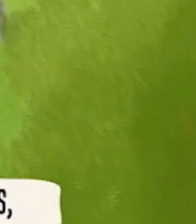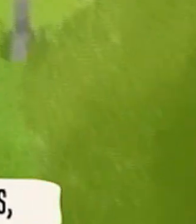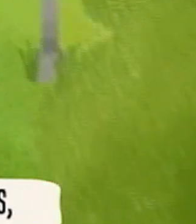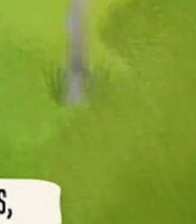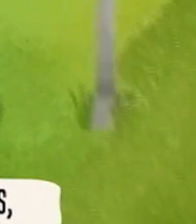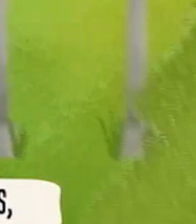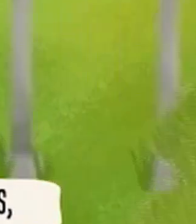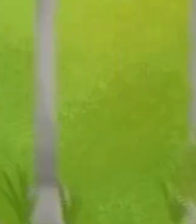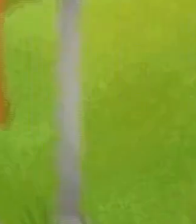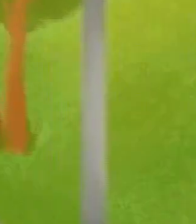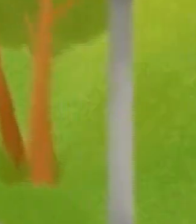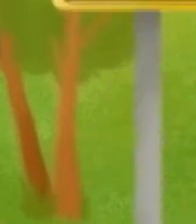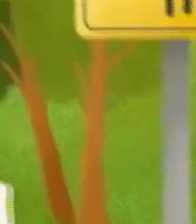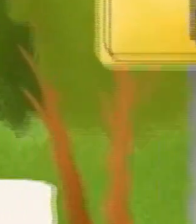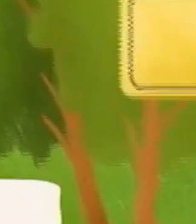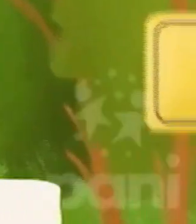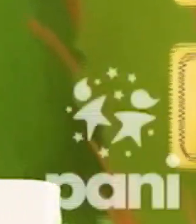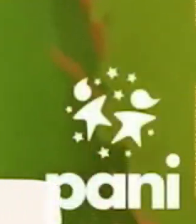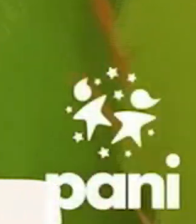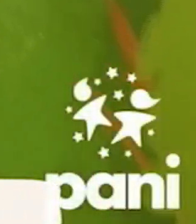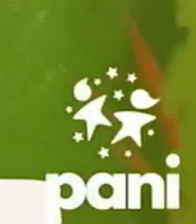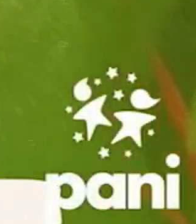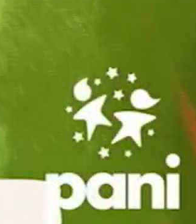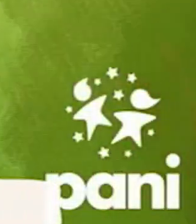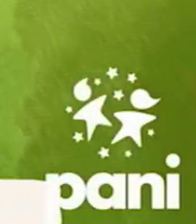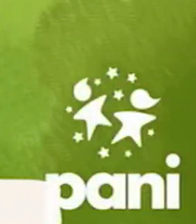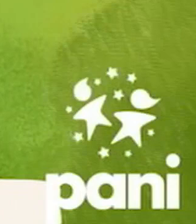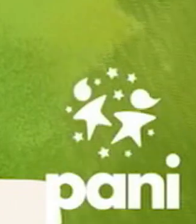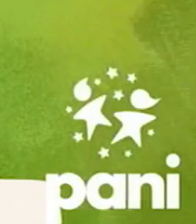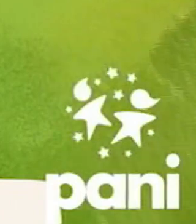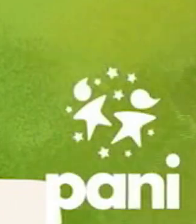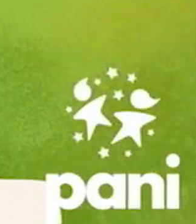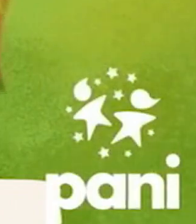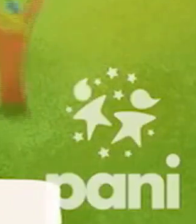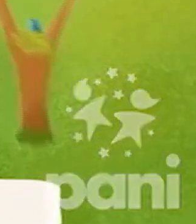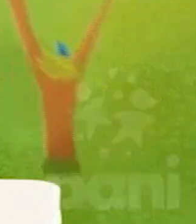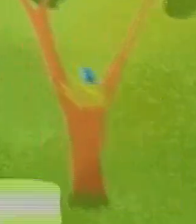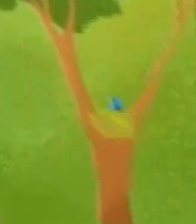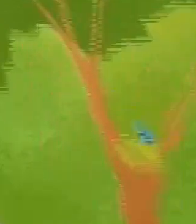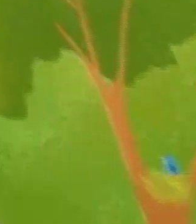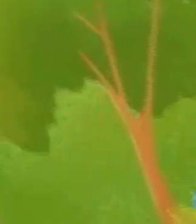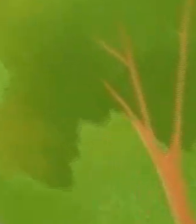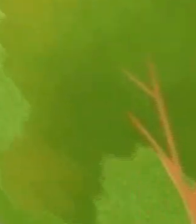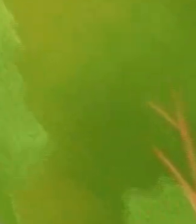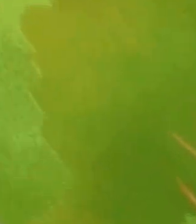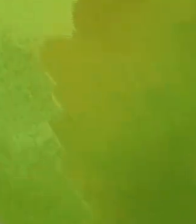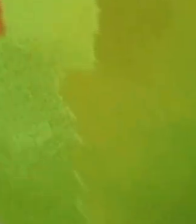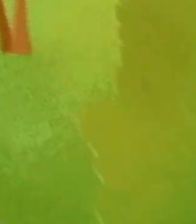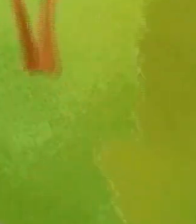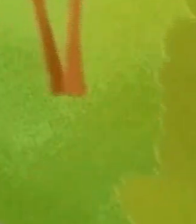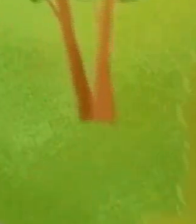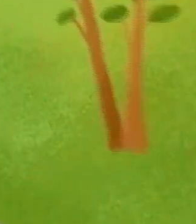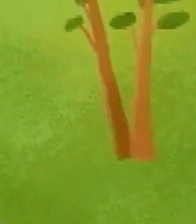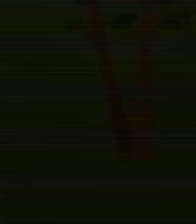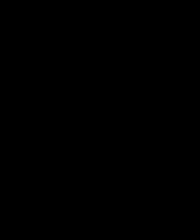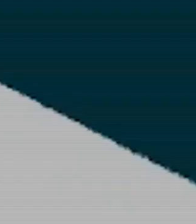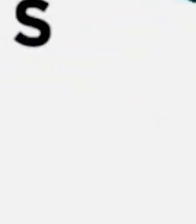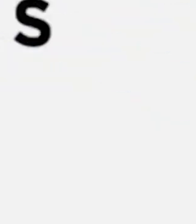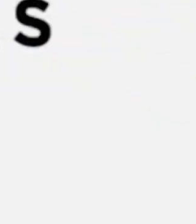emociones, debes creerles, escucharles, apoyarles y buscar acompañamiento profesional. PANI y Gobierno de la